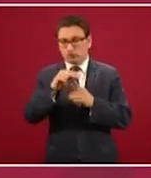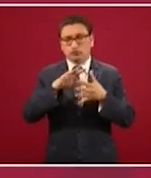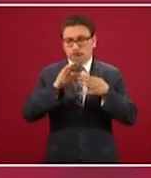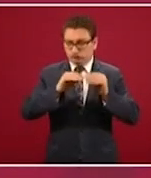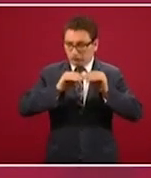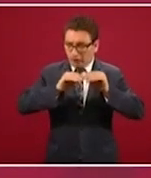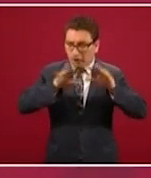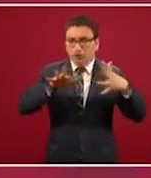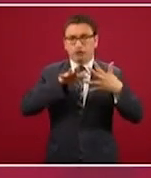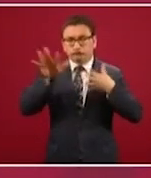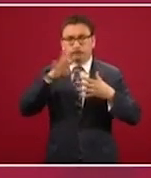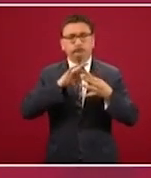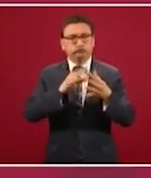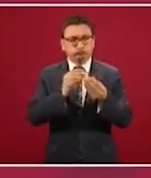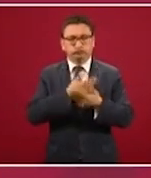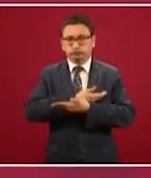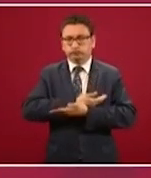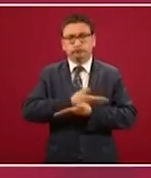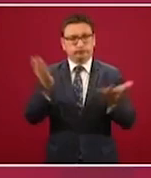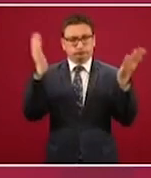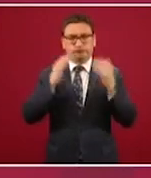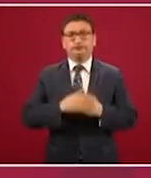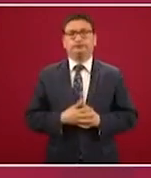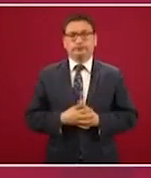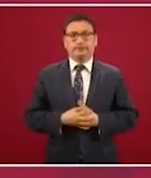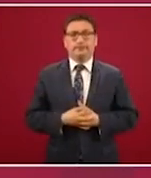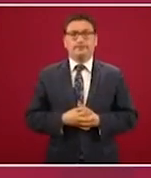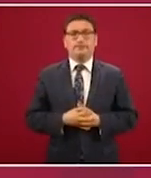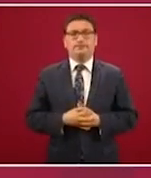transparentar todo y